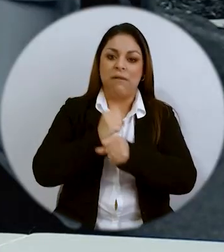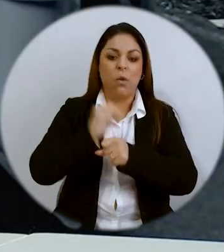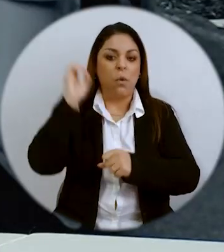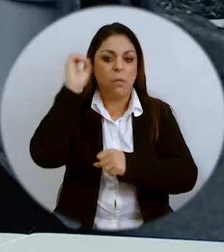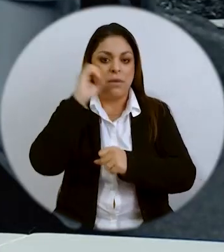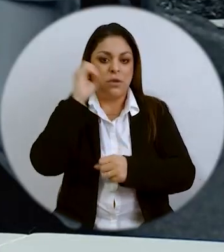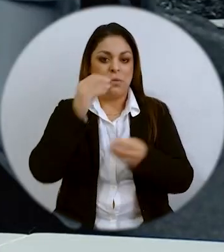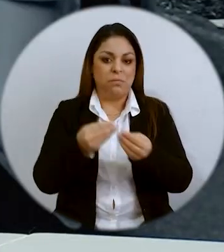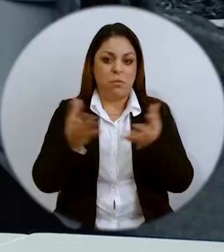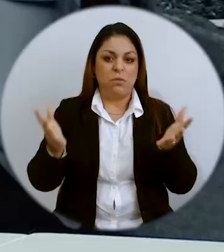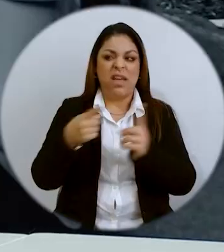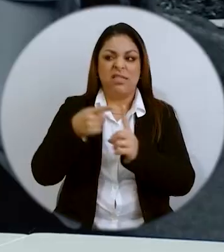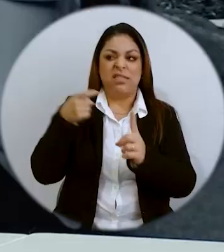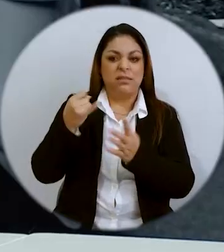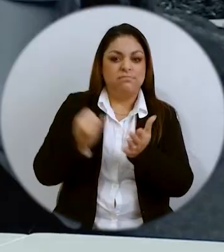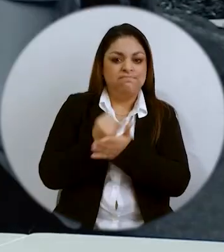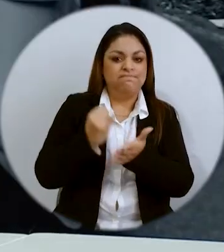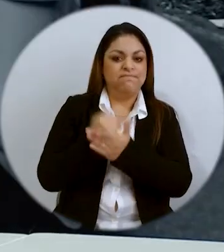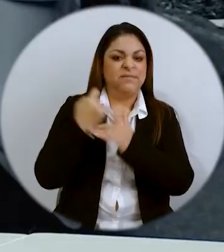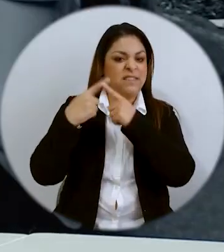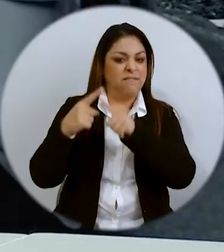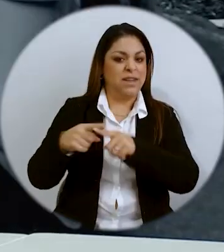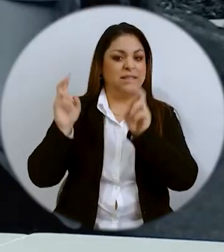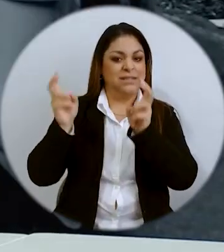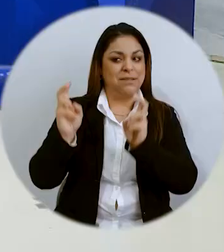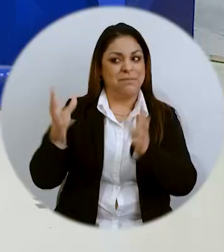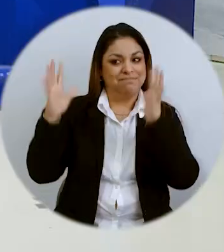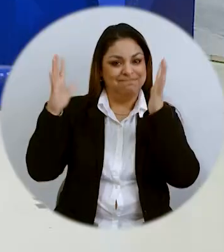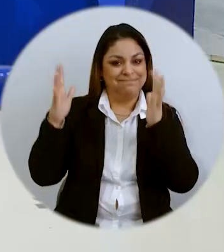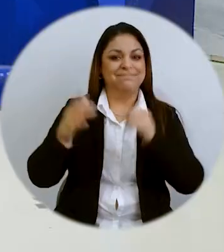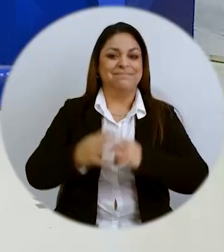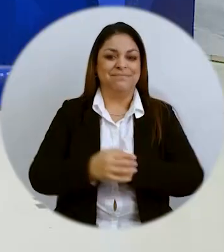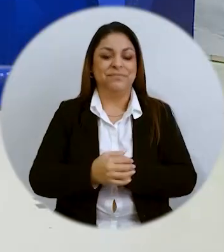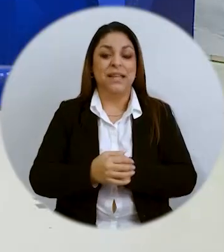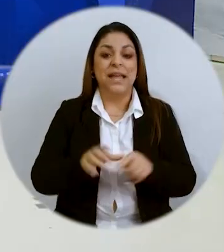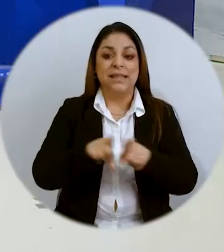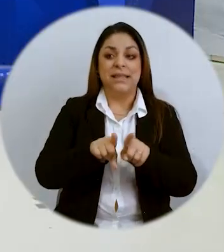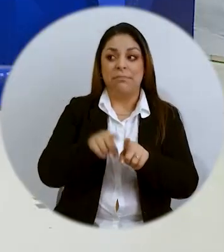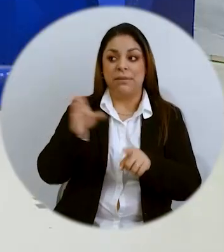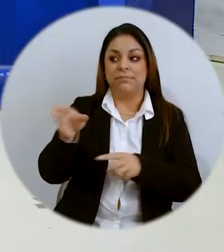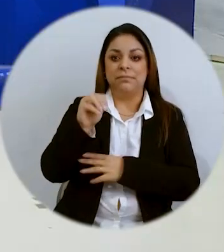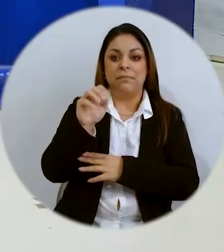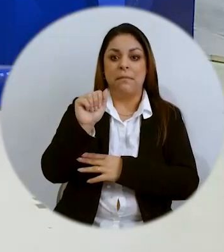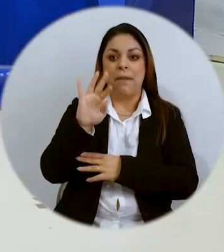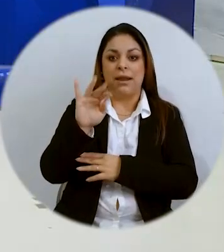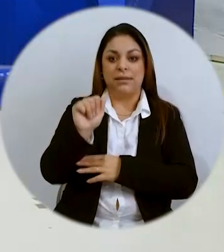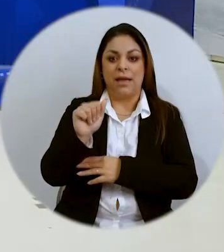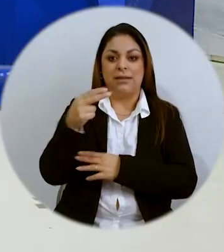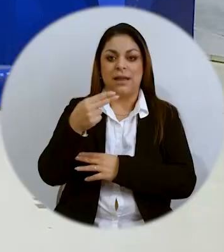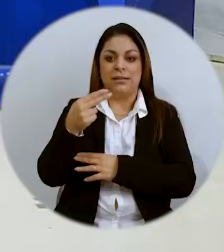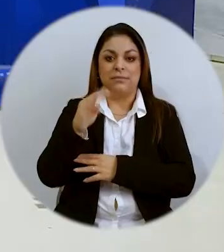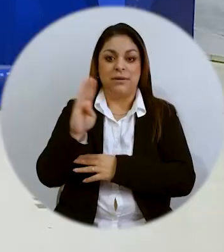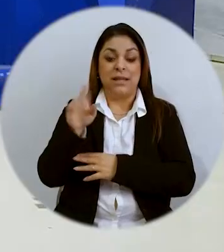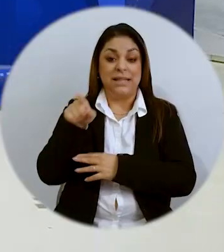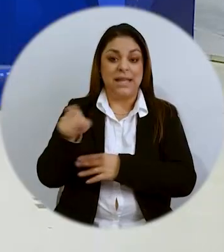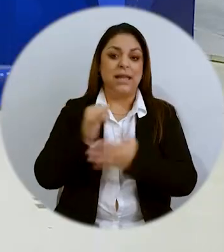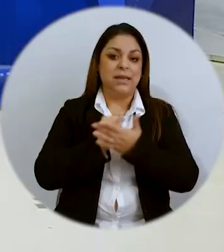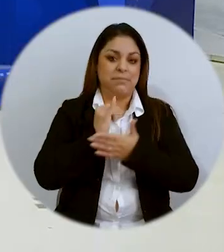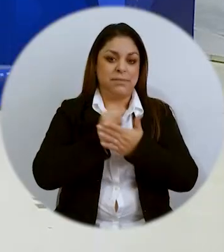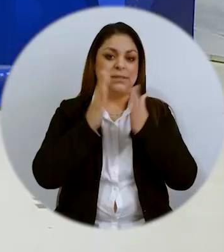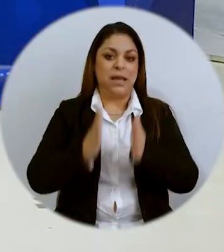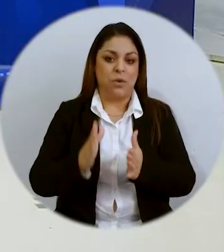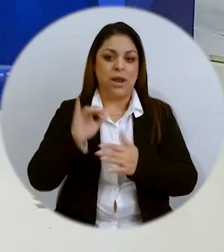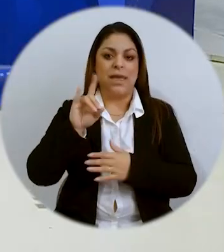de investigaciones de diversos tipos. También nos acompaña Marta Hernández Barrantes, quien también